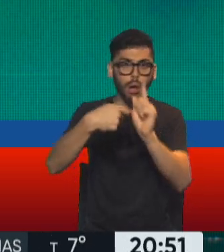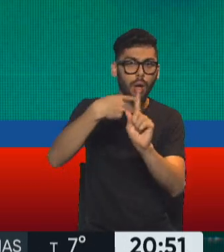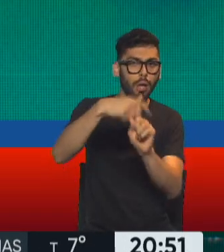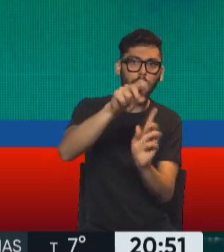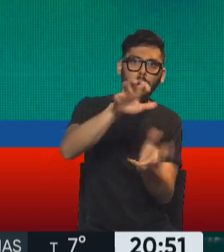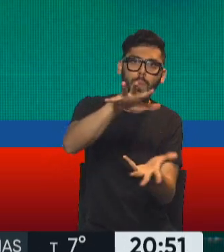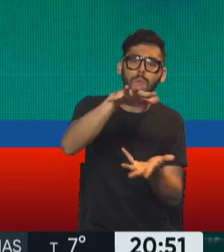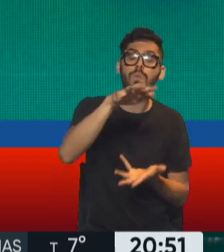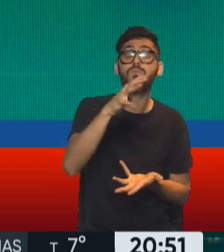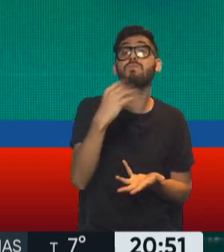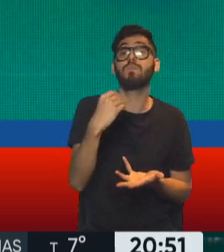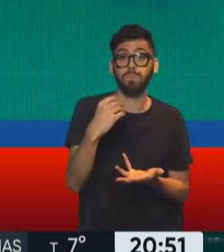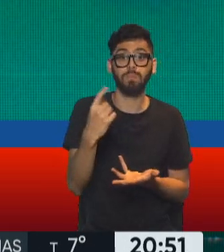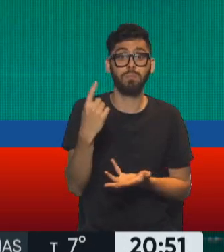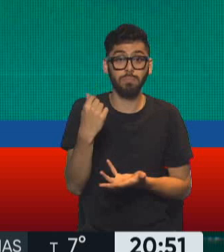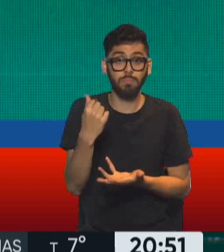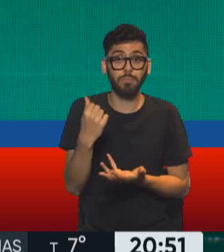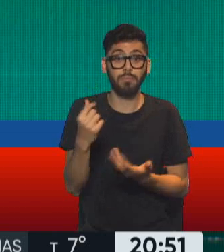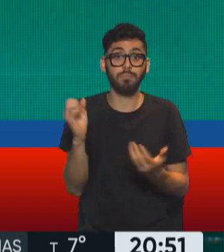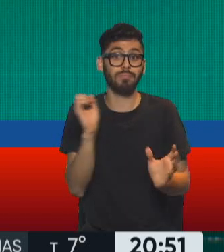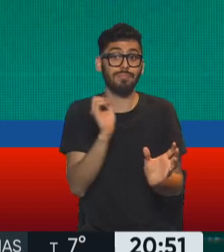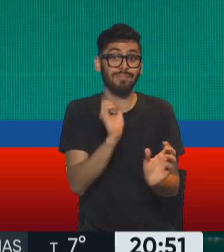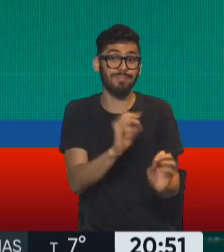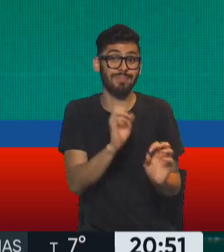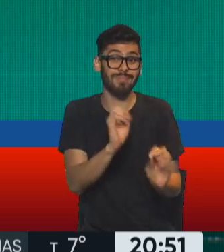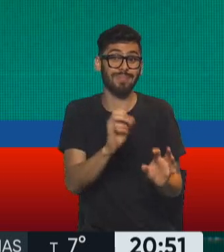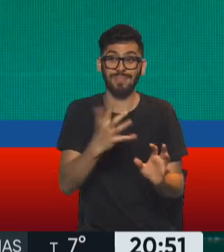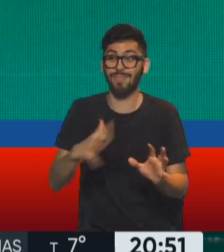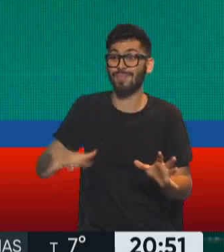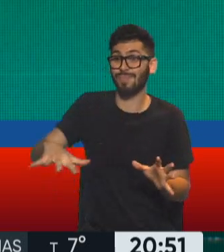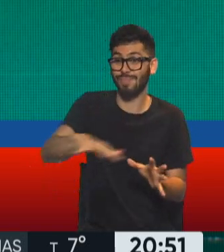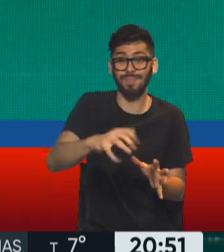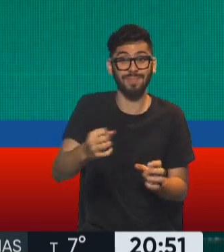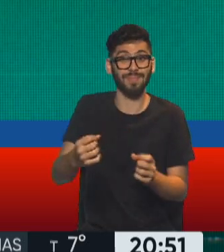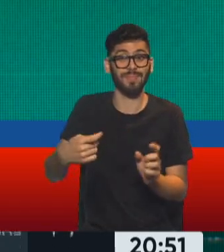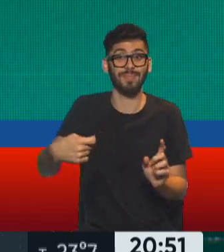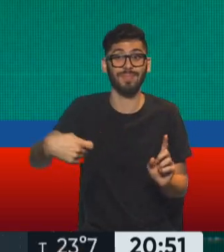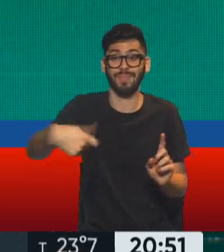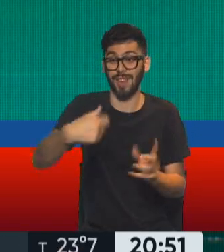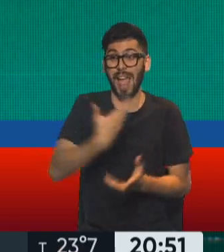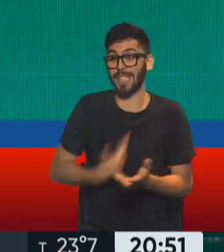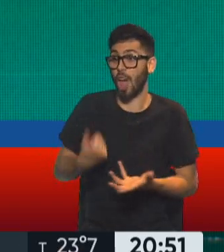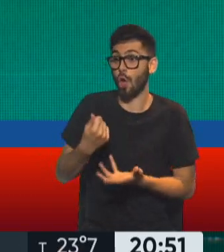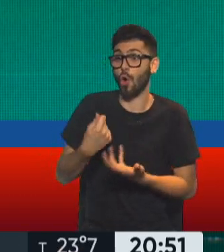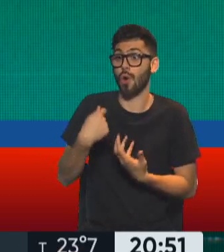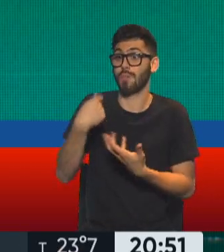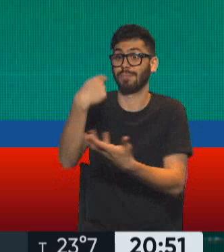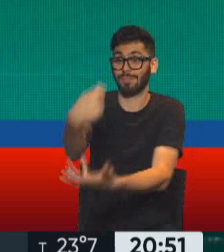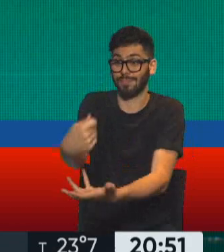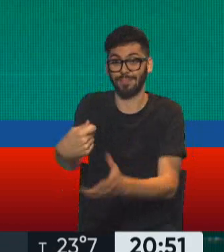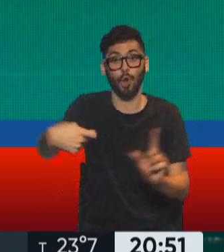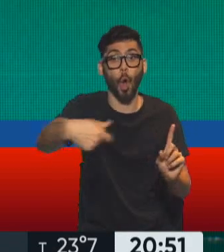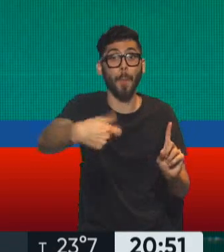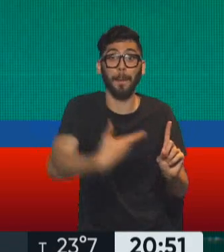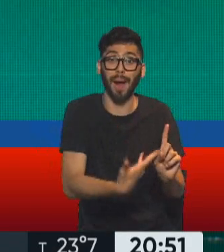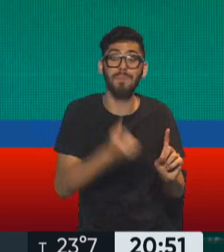porque recibieron fondos, transferencia de fondos que venían desde los sectores populares, que recibían asistencia del Estado para pasar la pandemia. En otros